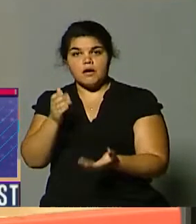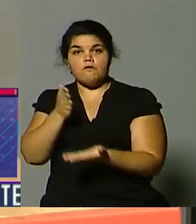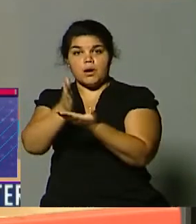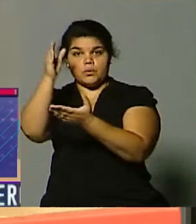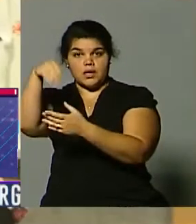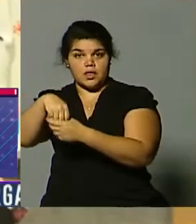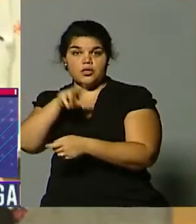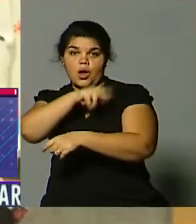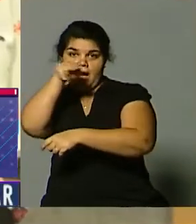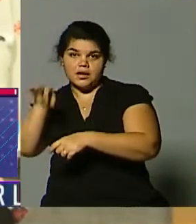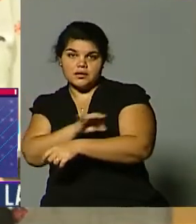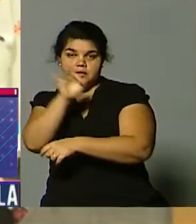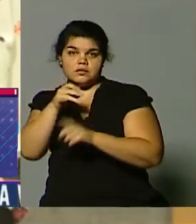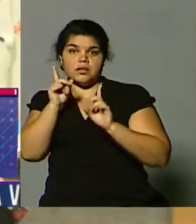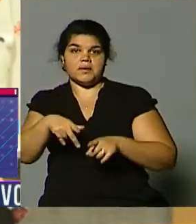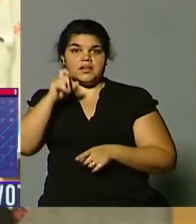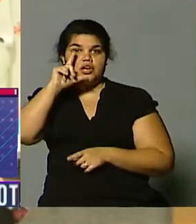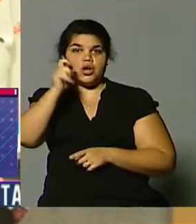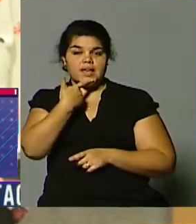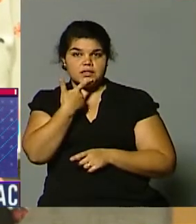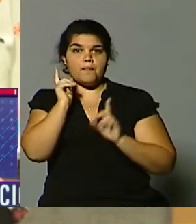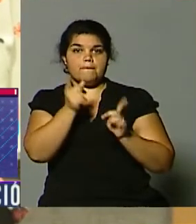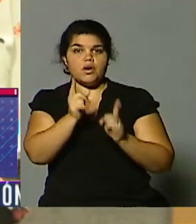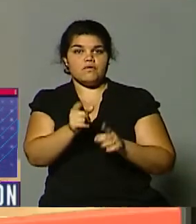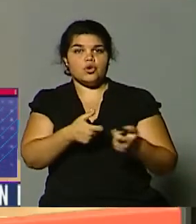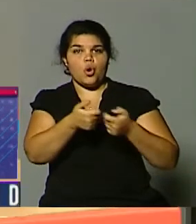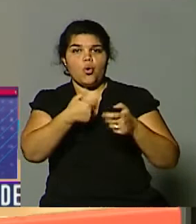de Artes y Diseño, y también Nicolás Dimó, profesor del seminario de